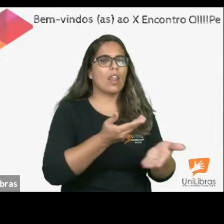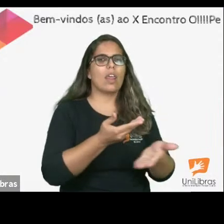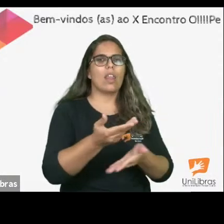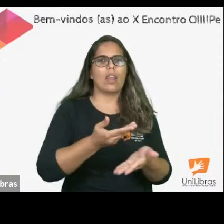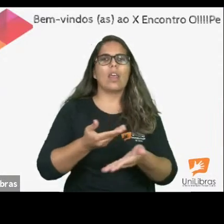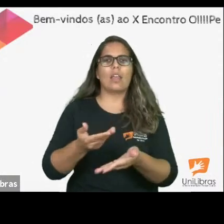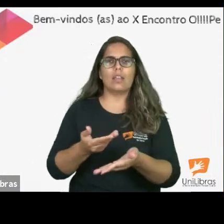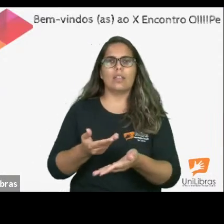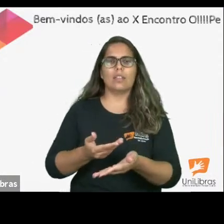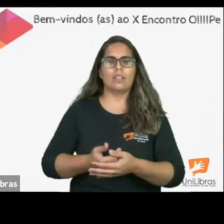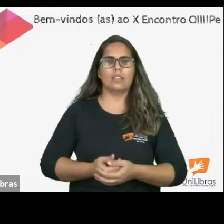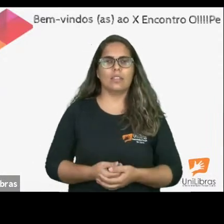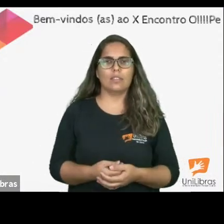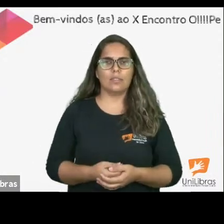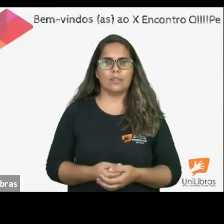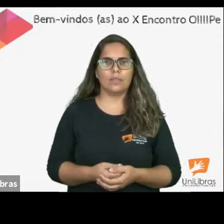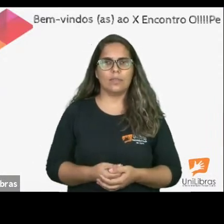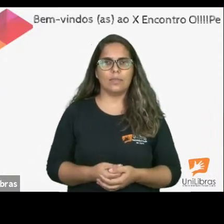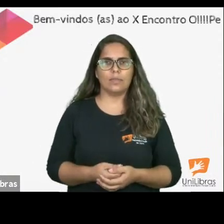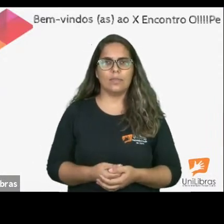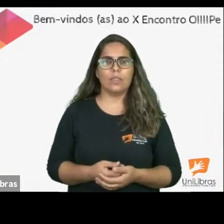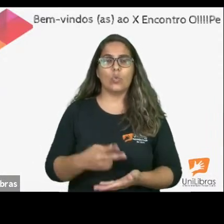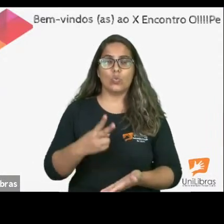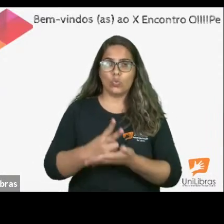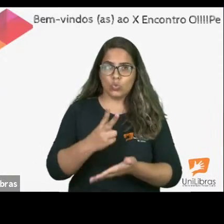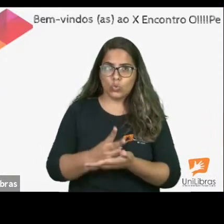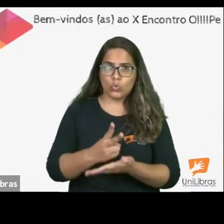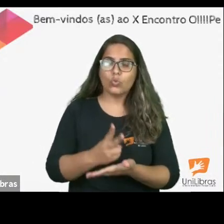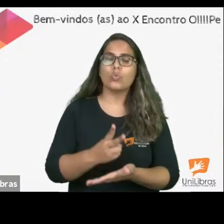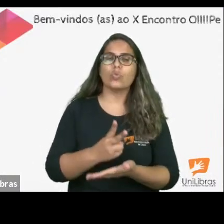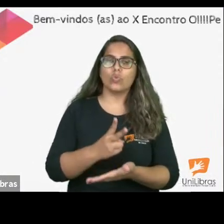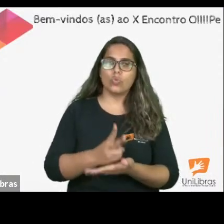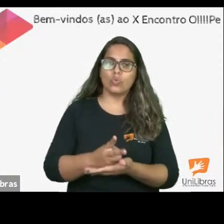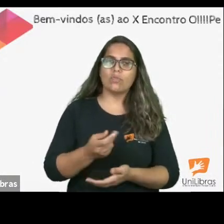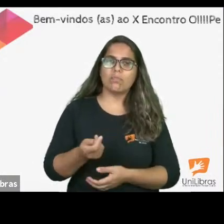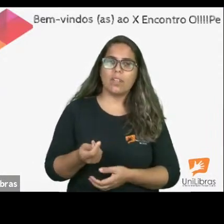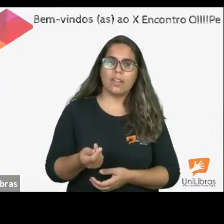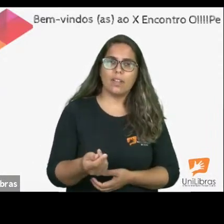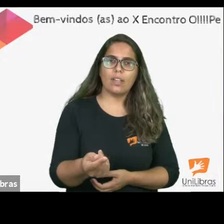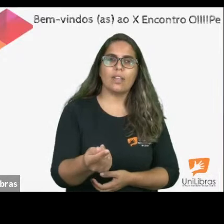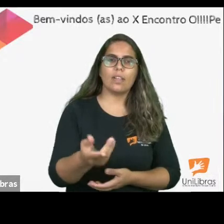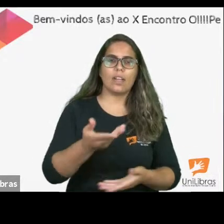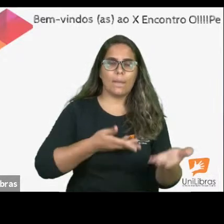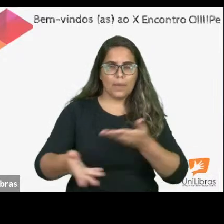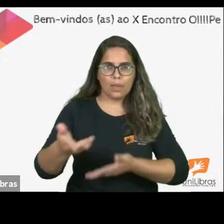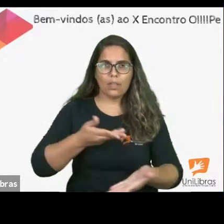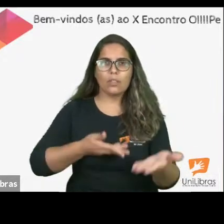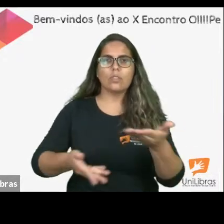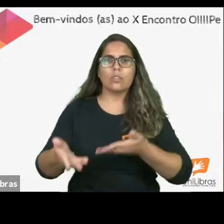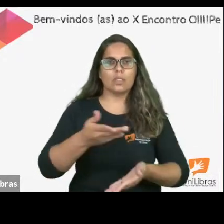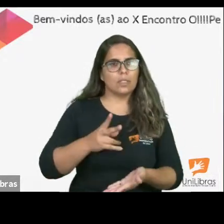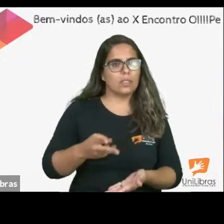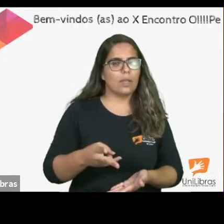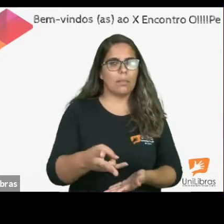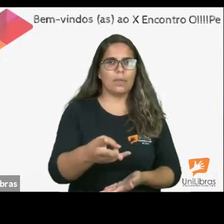él y constitutivamente, continuo y constitutivamente cambiando en interacciones con el